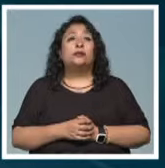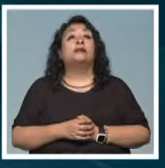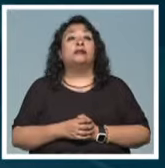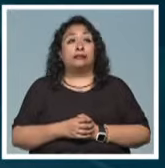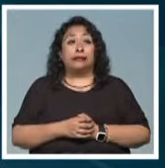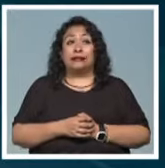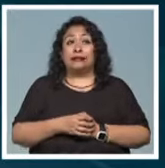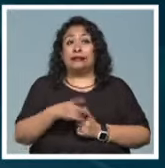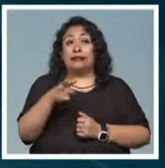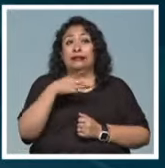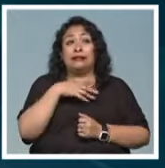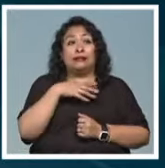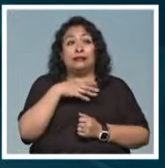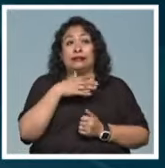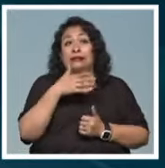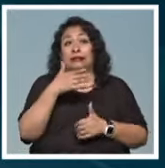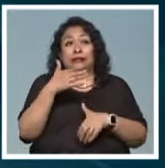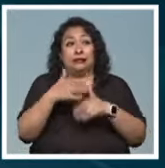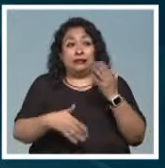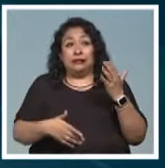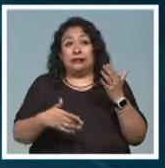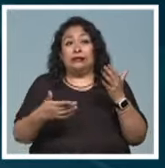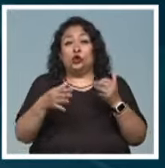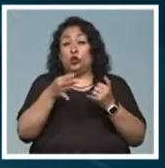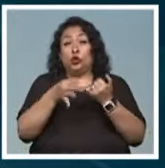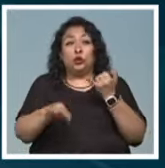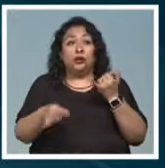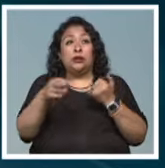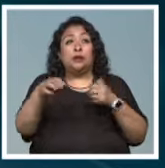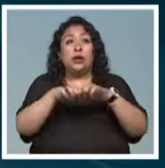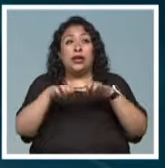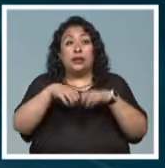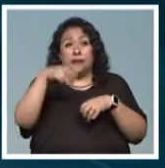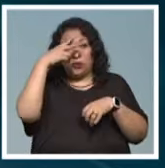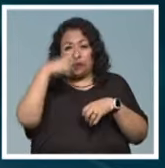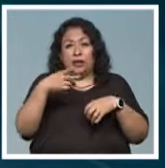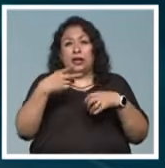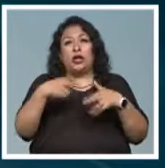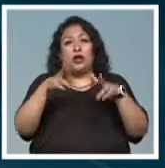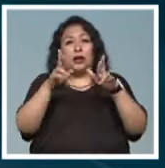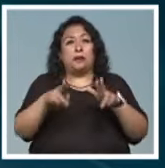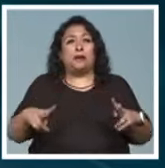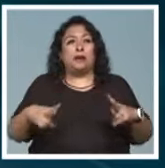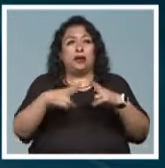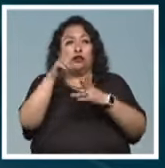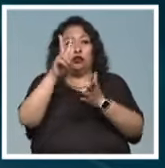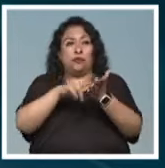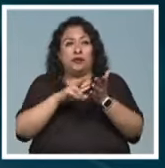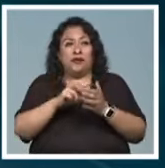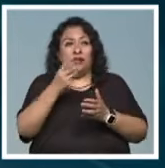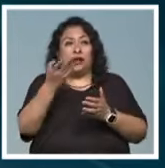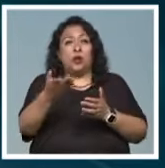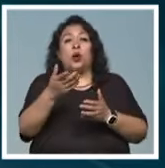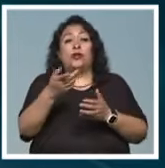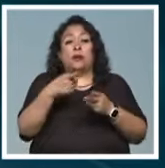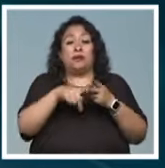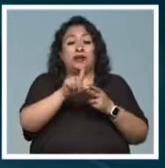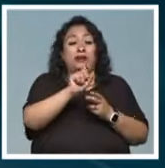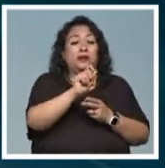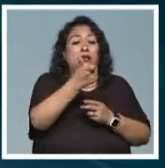Y llegamos al final de nuestra emisión de Pariscopio. Cerramos hablando del equipo mexicano que nos representa en París 2024 desde el 26 de